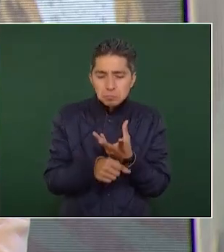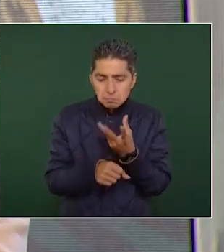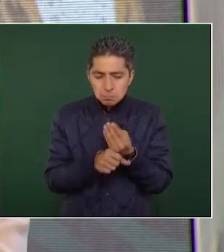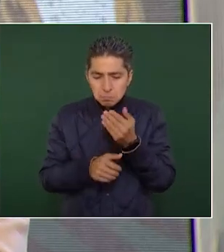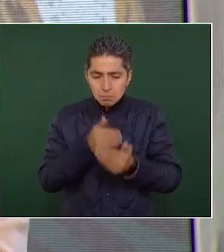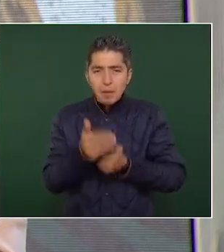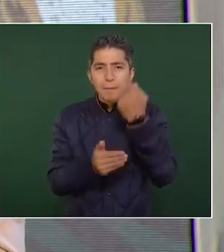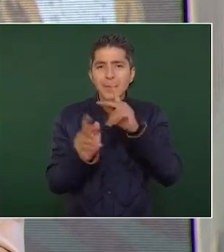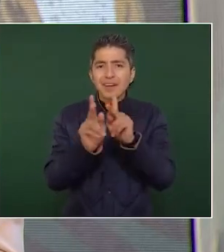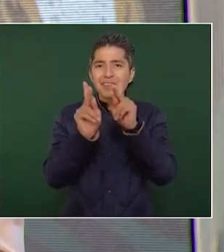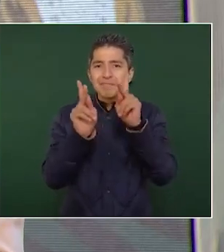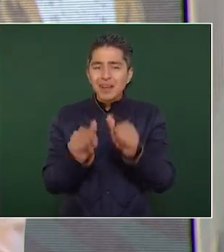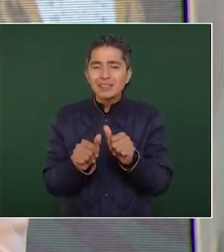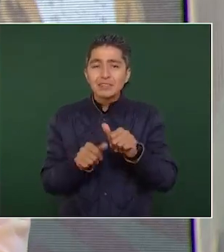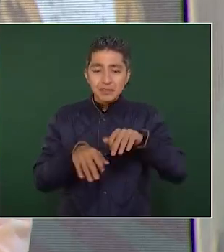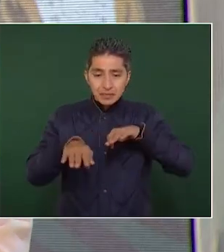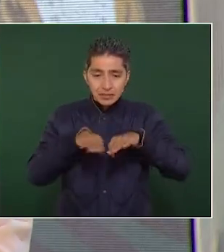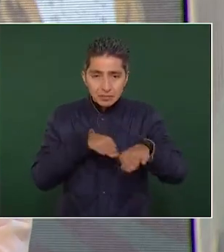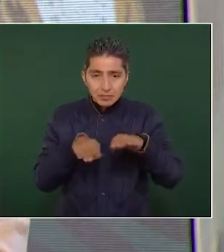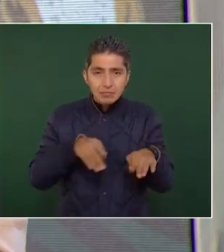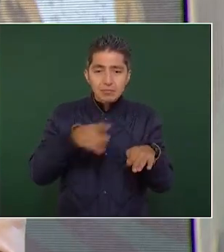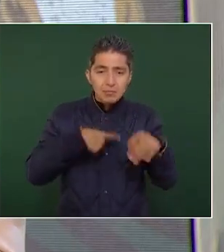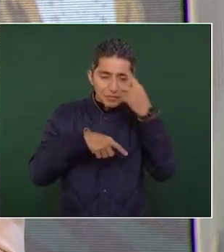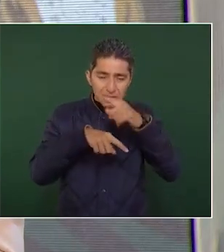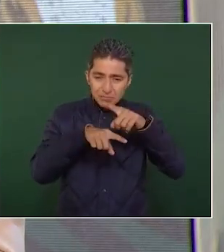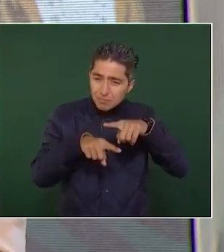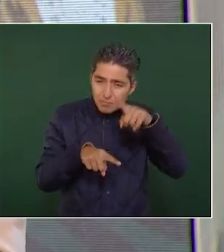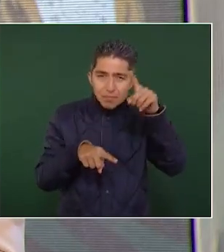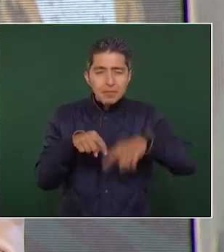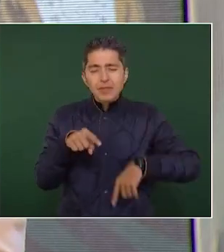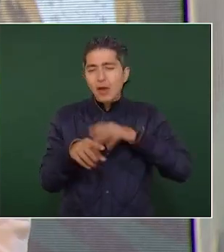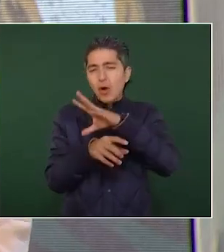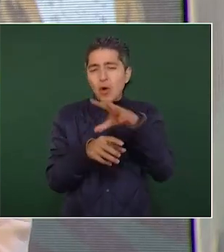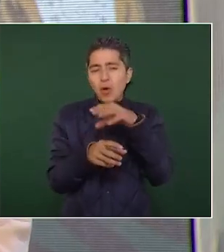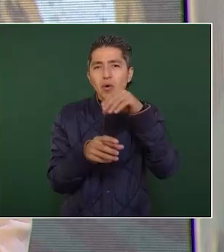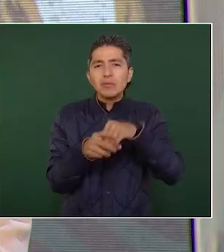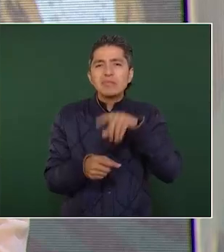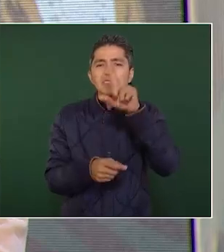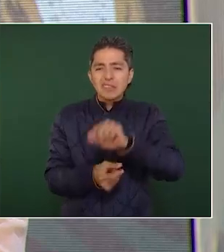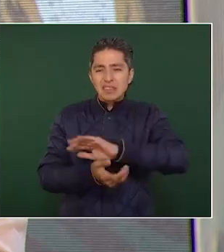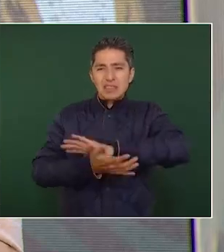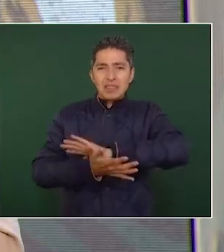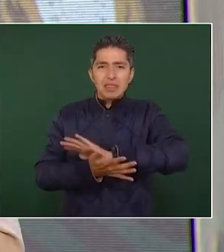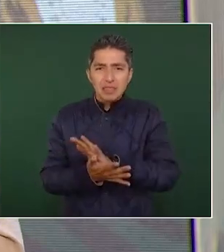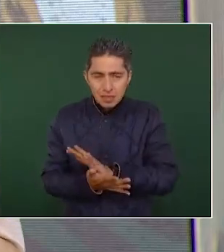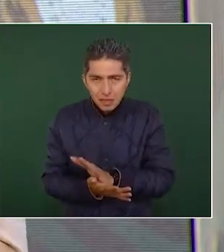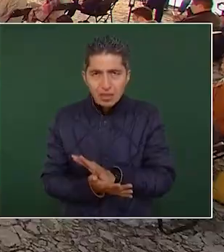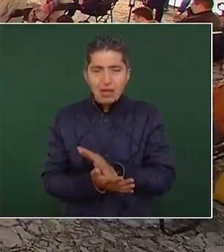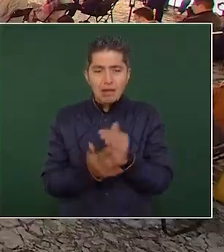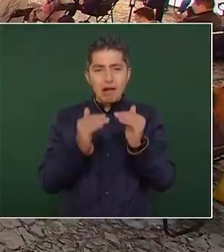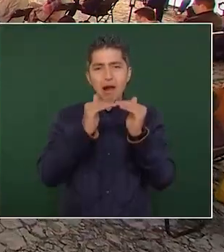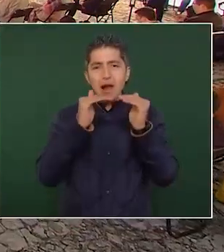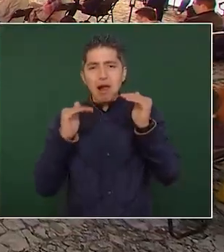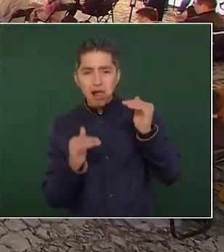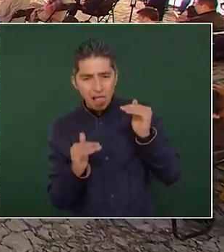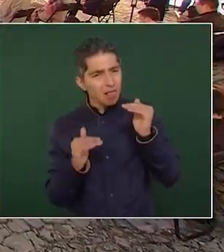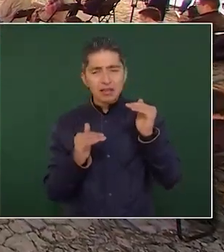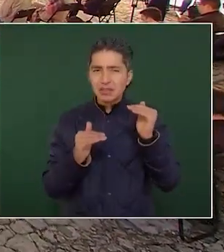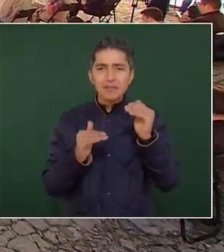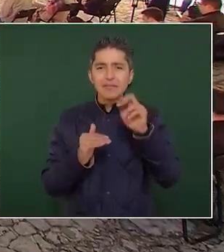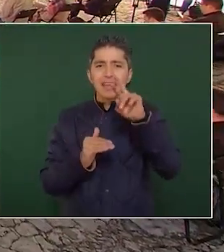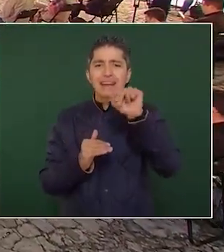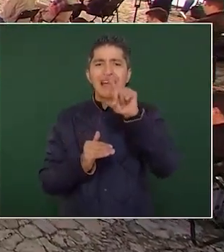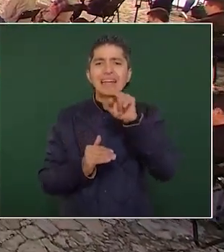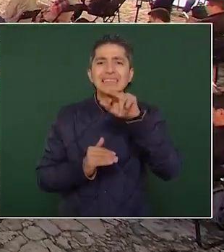paz. Trabajamos para erradicar todas las formas de discriminación, desigualdad, racismo